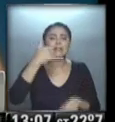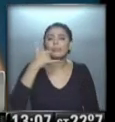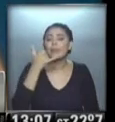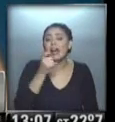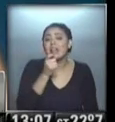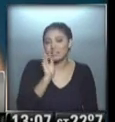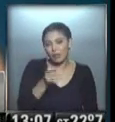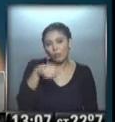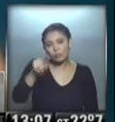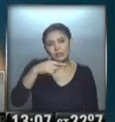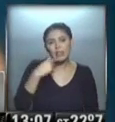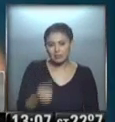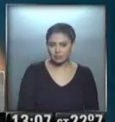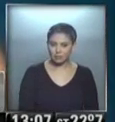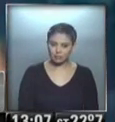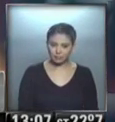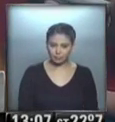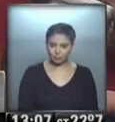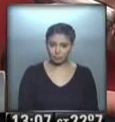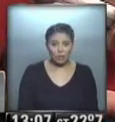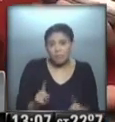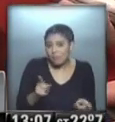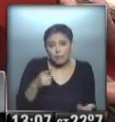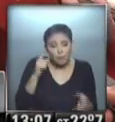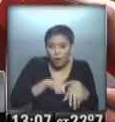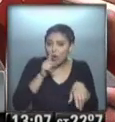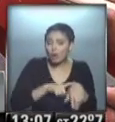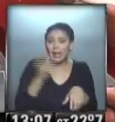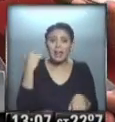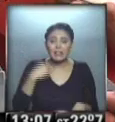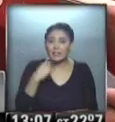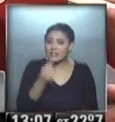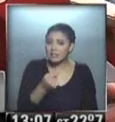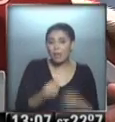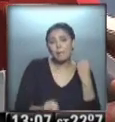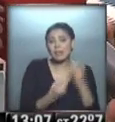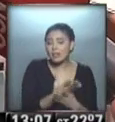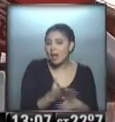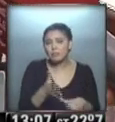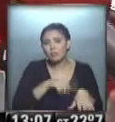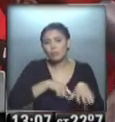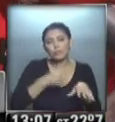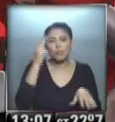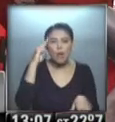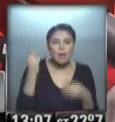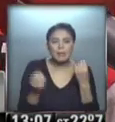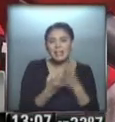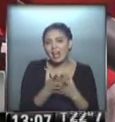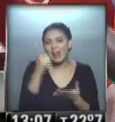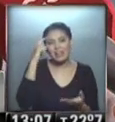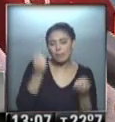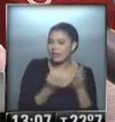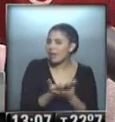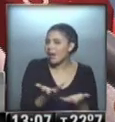en cuenta estos horarios que usted acaba de decir? El mismo horario que había dicho yo, que era la mañana, tipo 9 de la mañana, 10